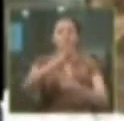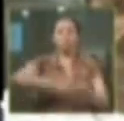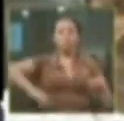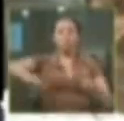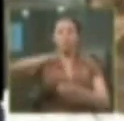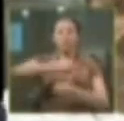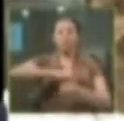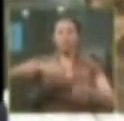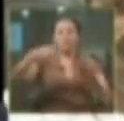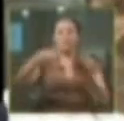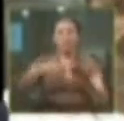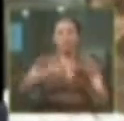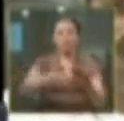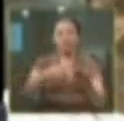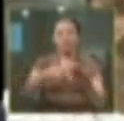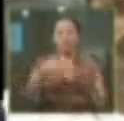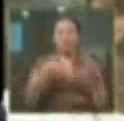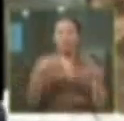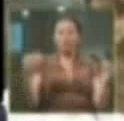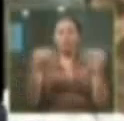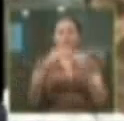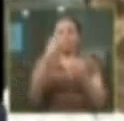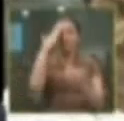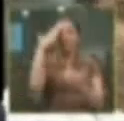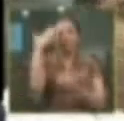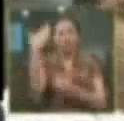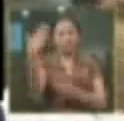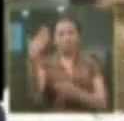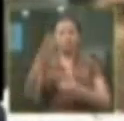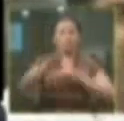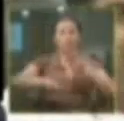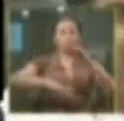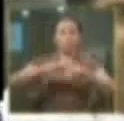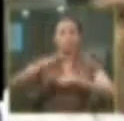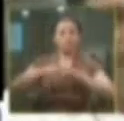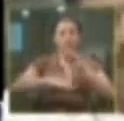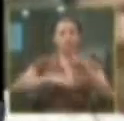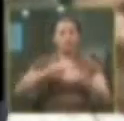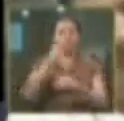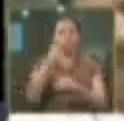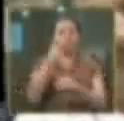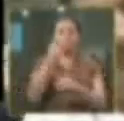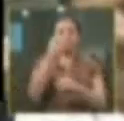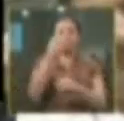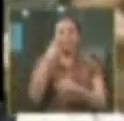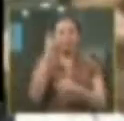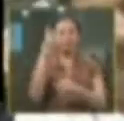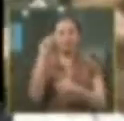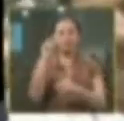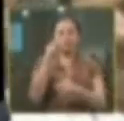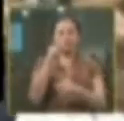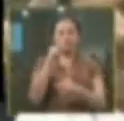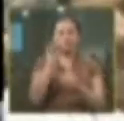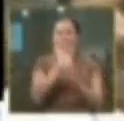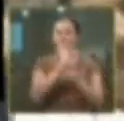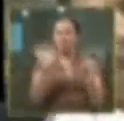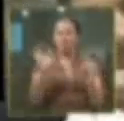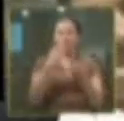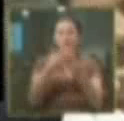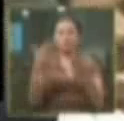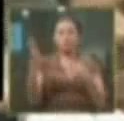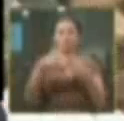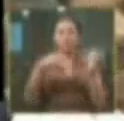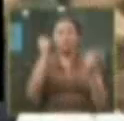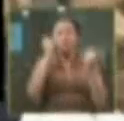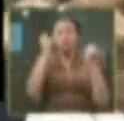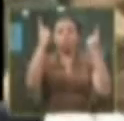democráticamente debatida y lo más sabiamente procesada, para que no tenga ninguna cosa que después nos